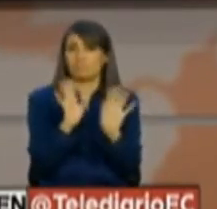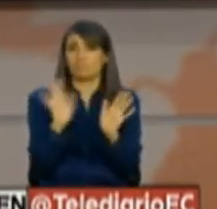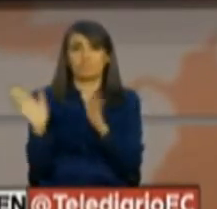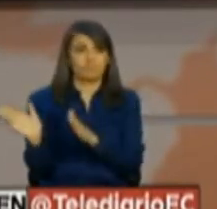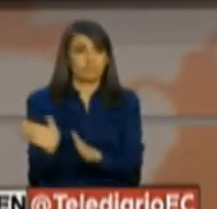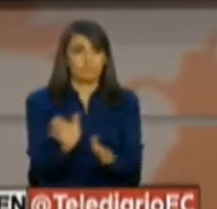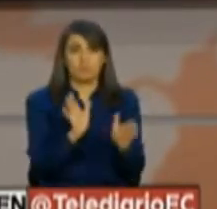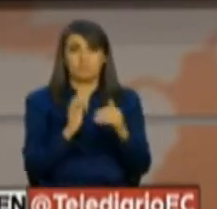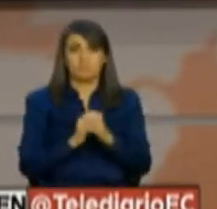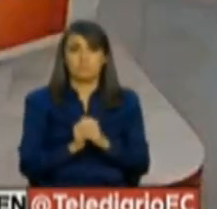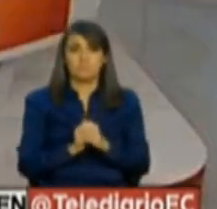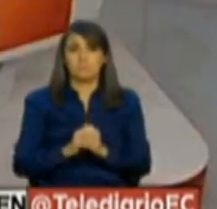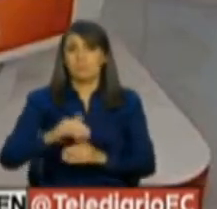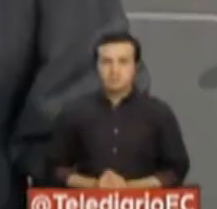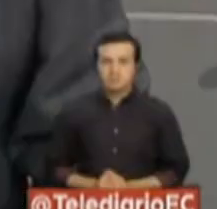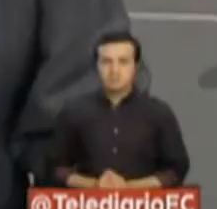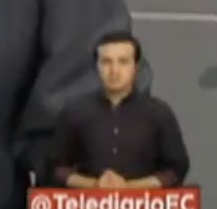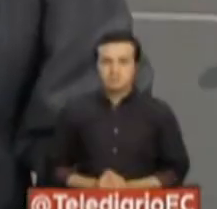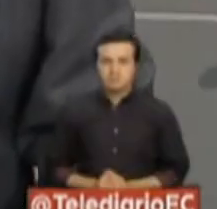investigaciones que están realizando.